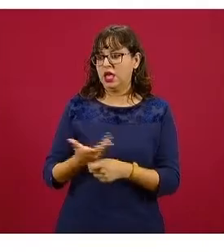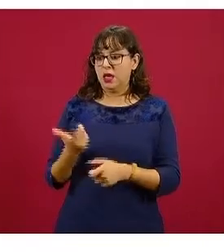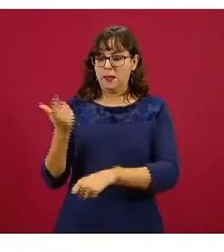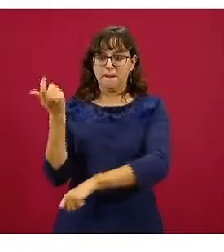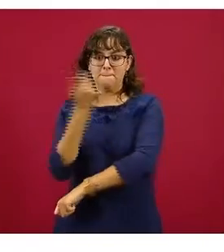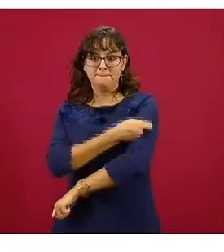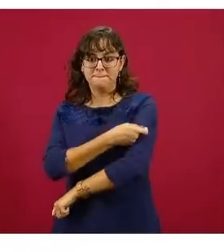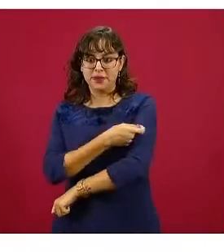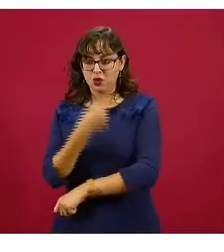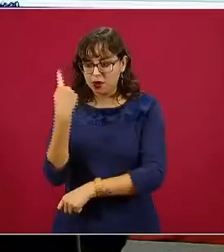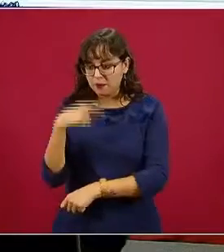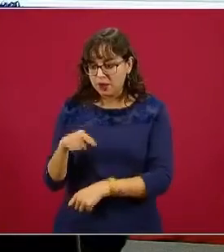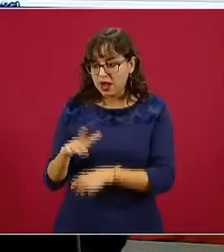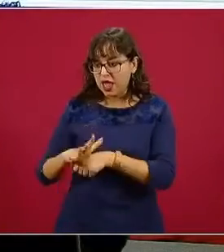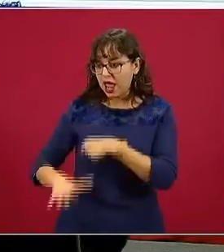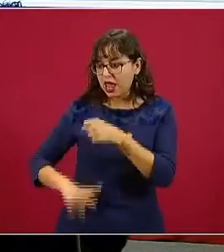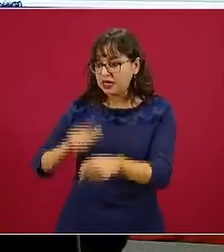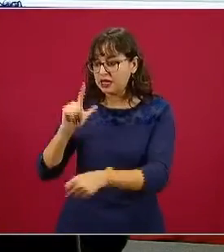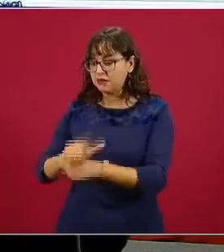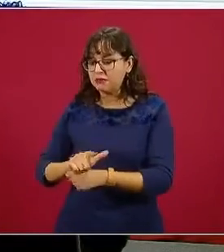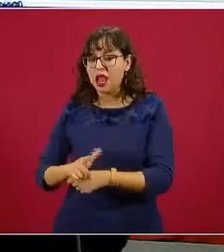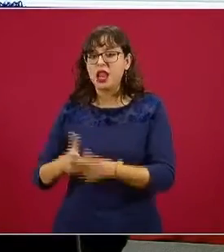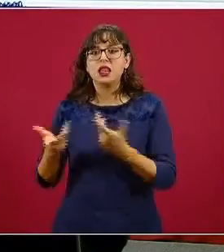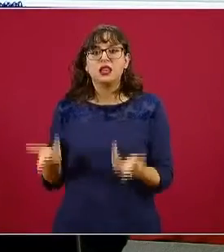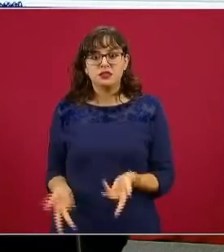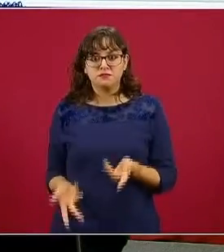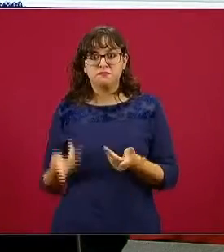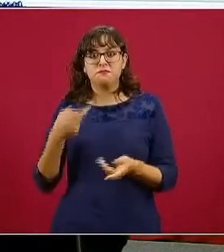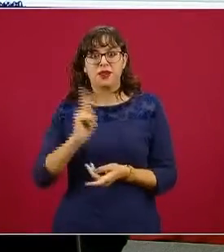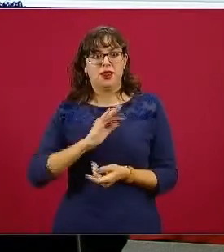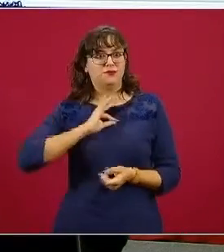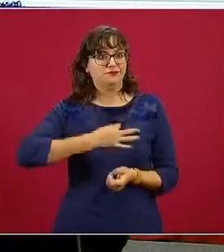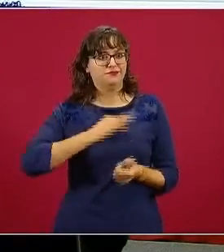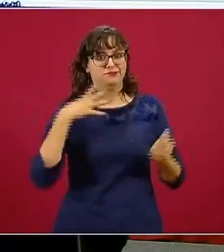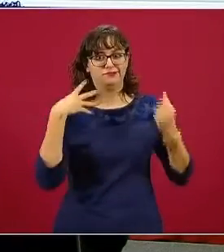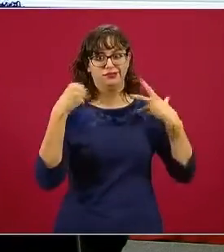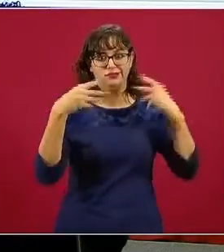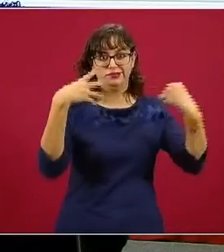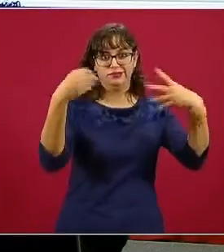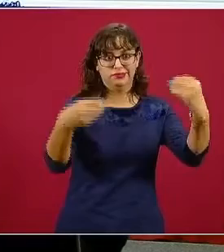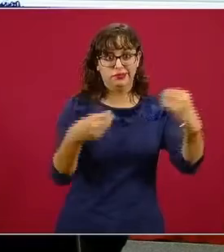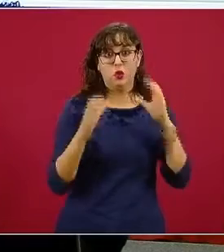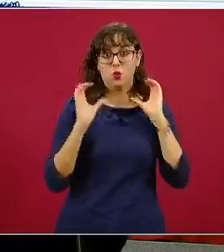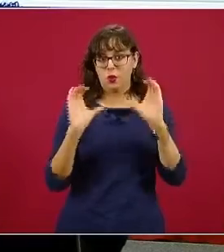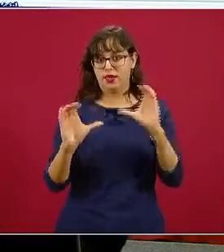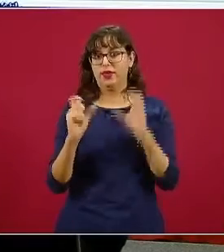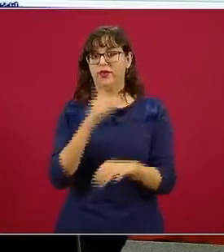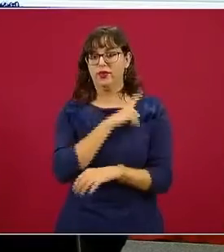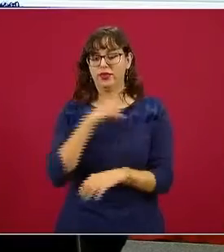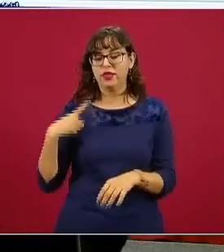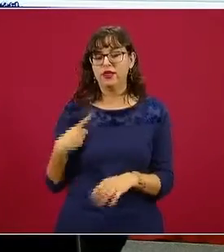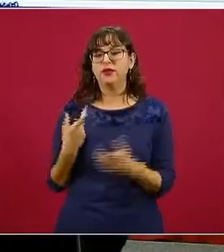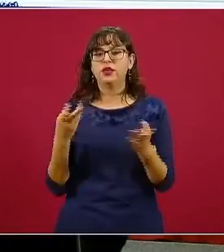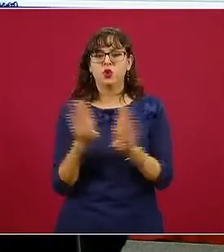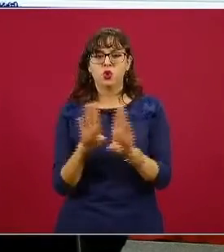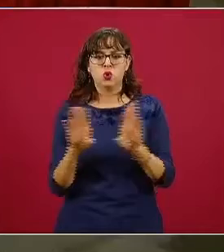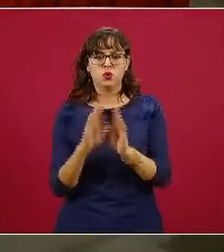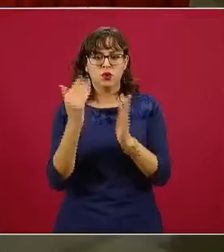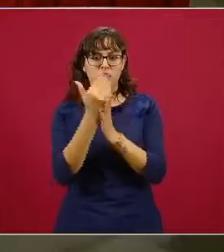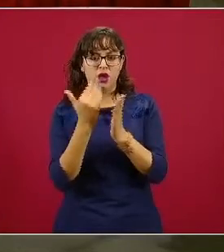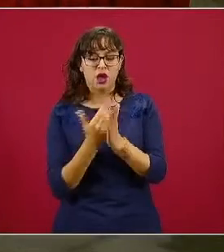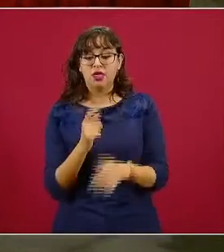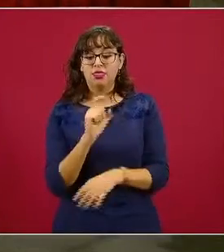y a las medidas de precaución de sana distancia. La siguiente. ¿Cuáles son estas medidas? Entonces, del 20